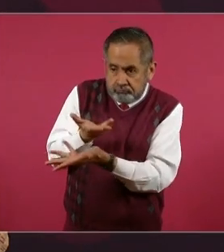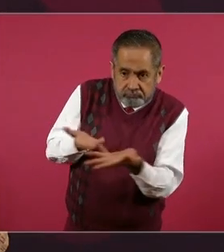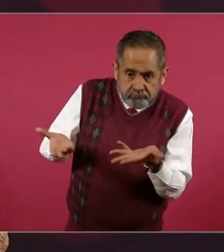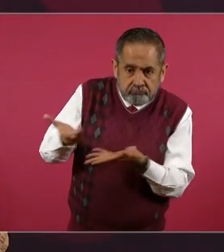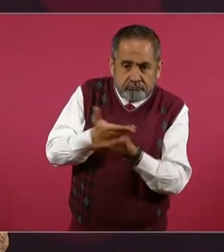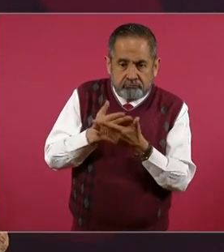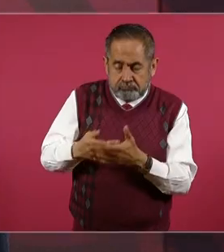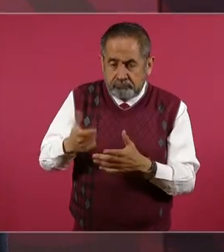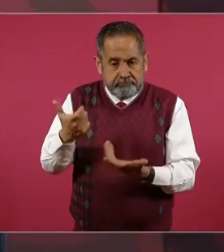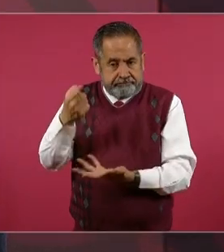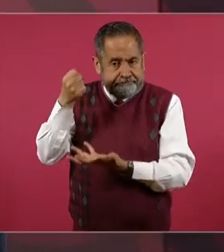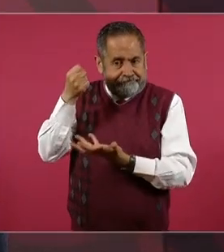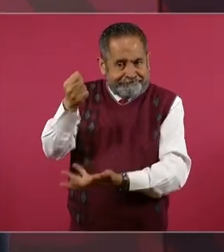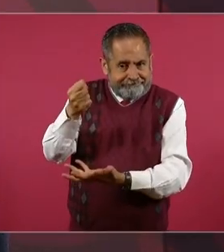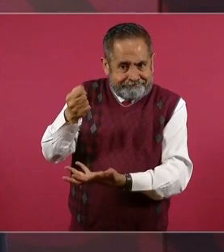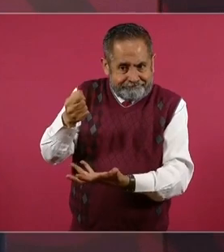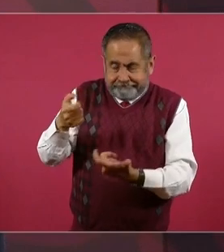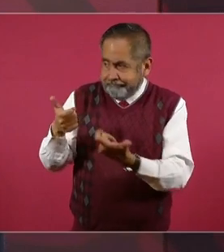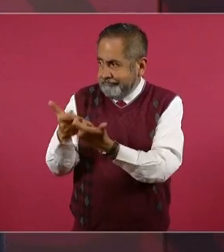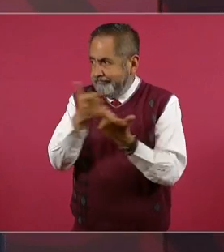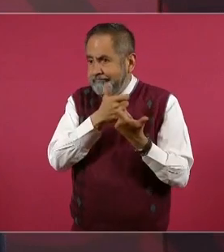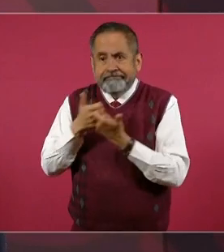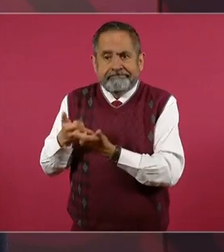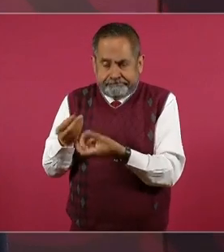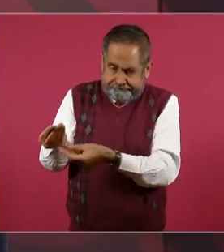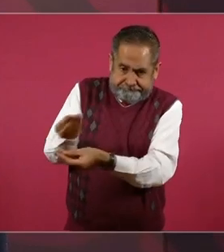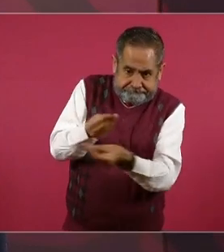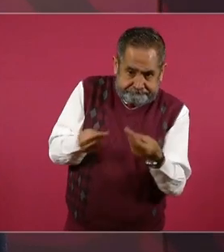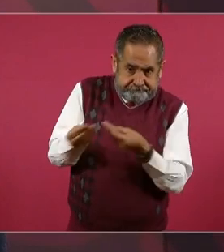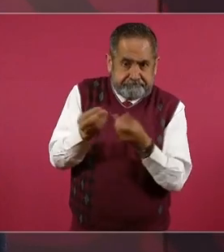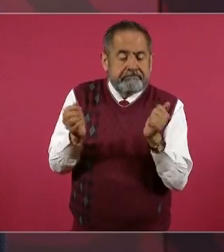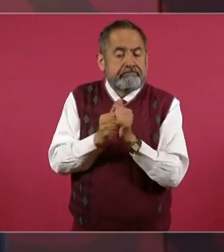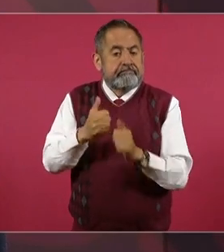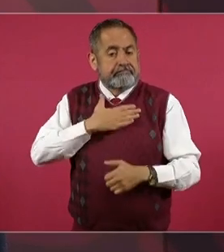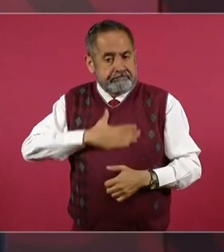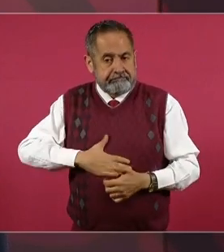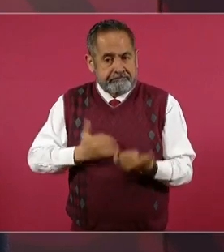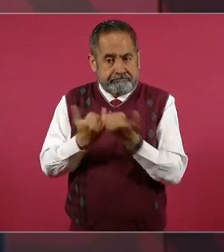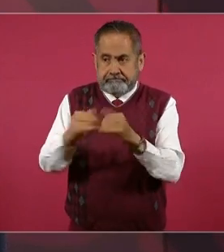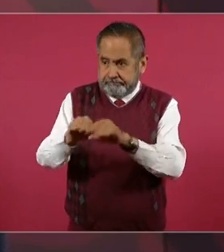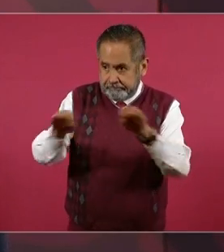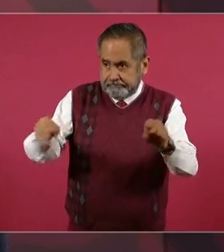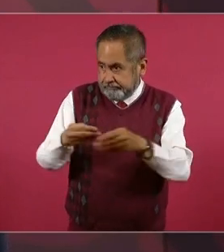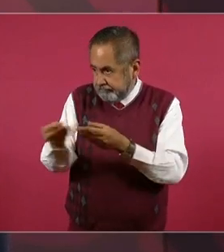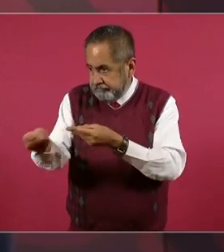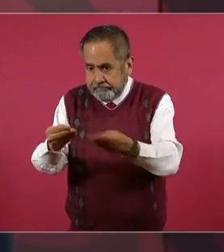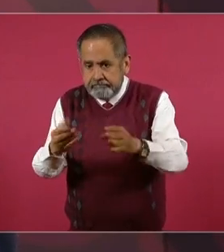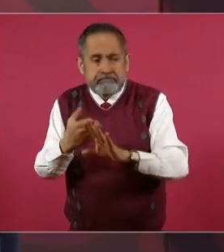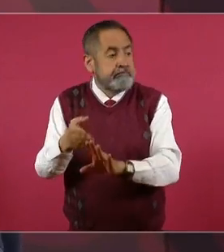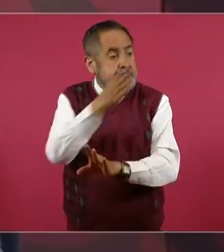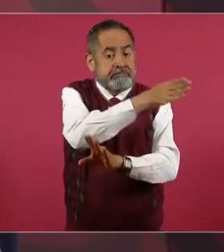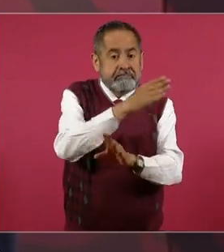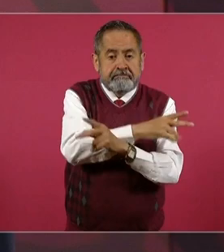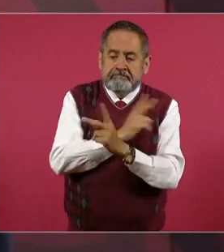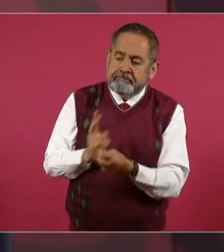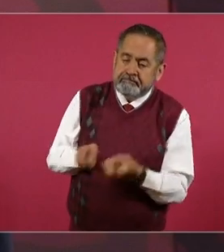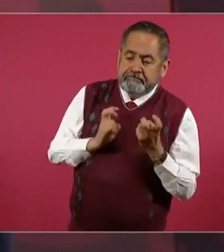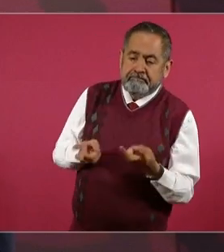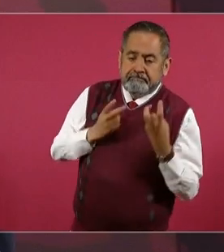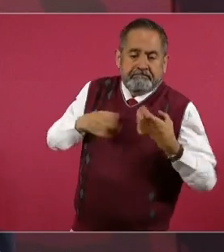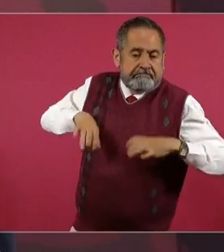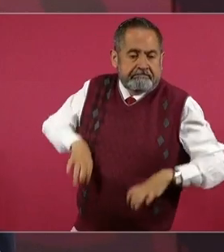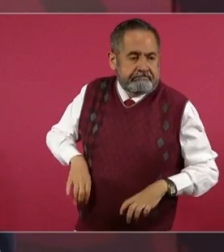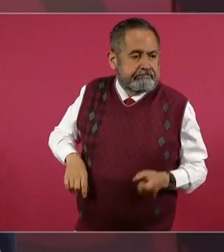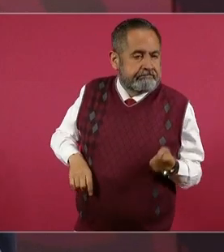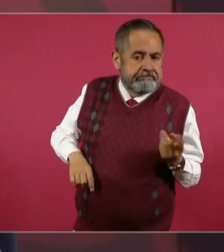lo que es de todos, el presupuesto, con justicia, que antes se lo robaban unos cuantos,